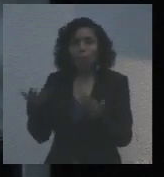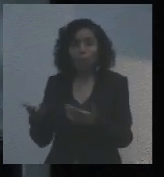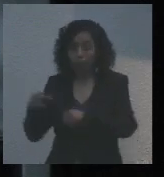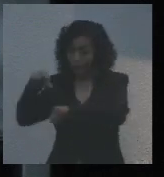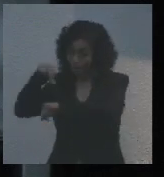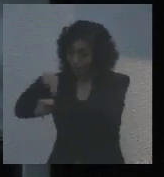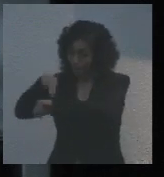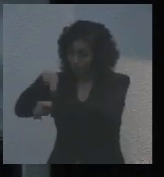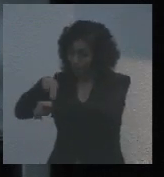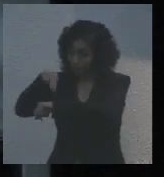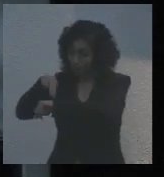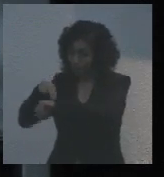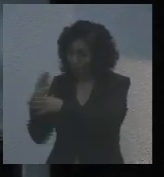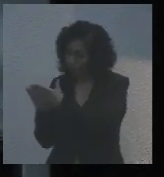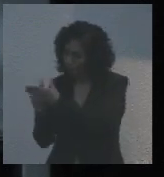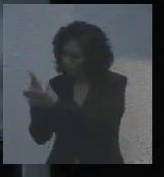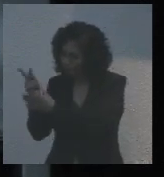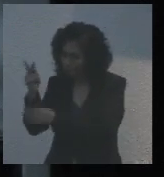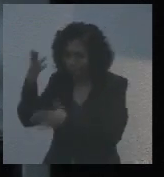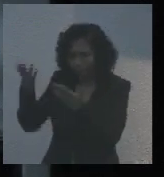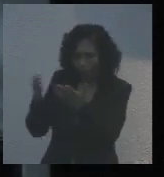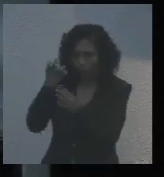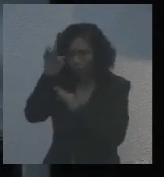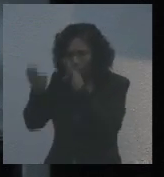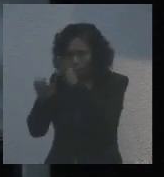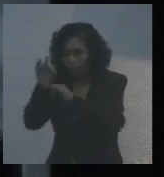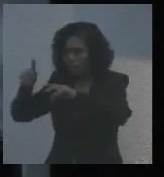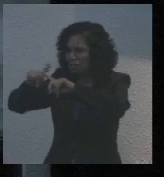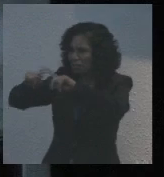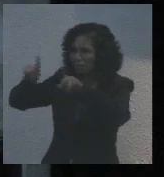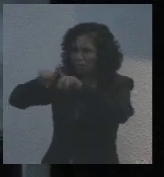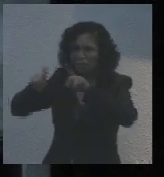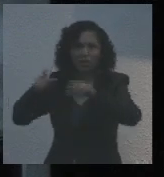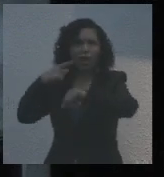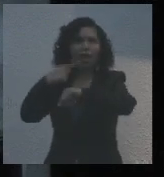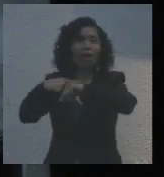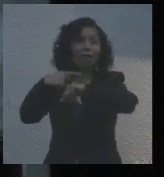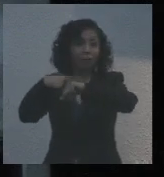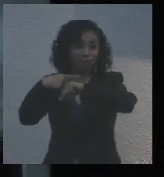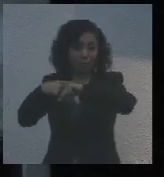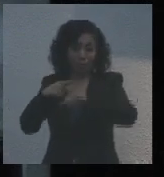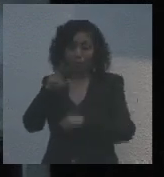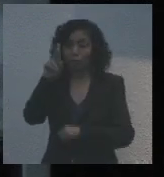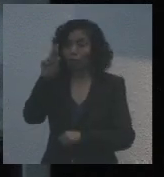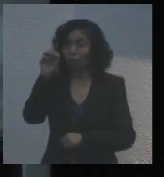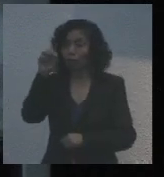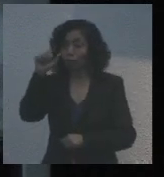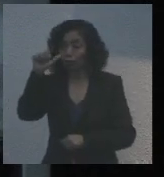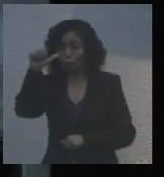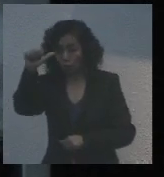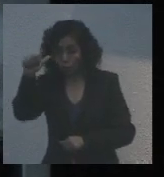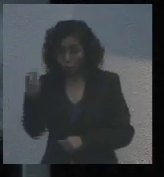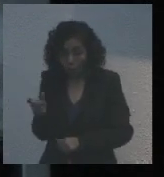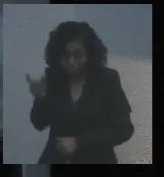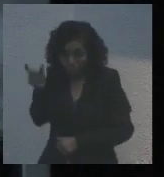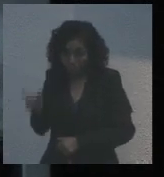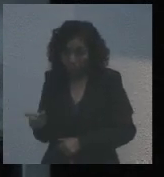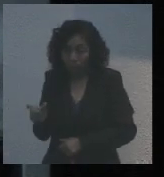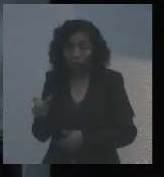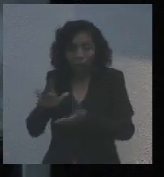medicina herbolaria para atender diversas enfermedades Rosa María ha prodigado